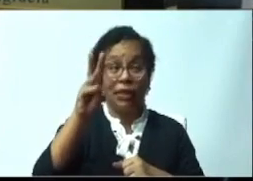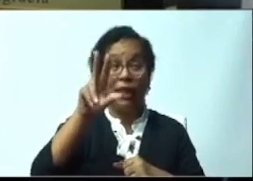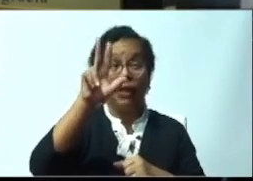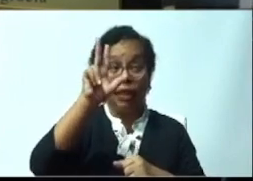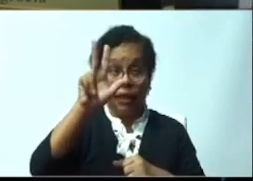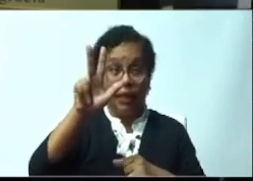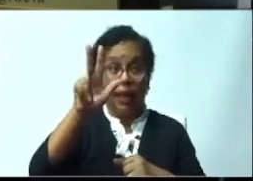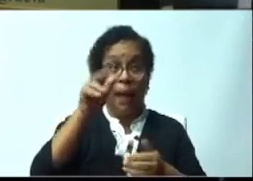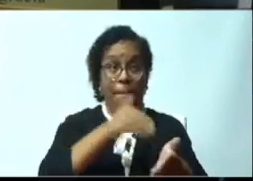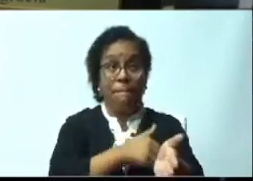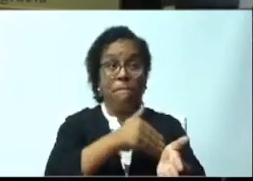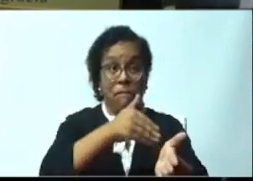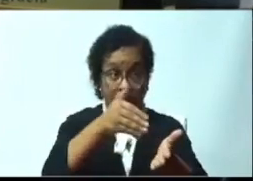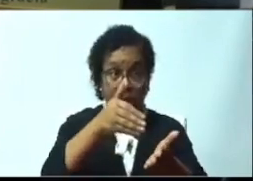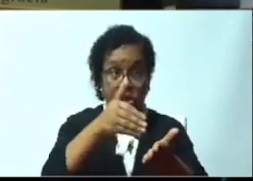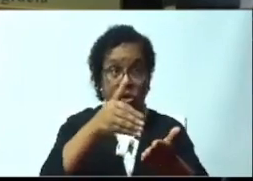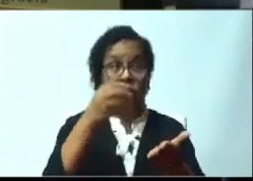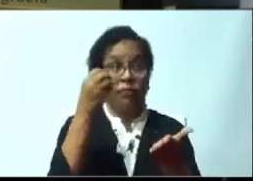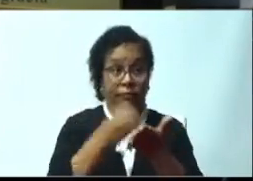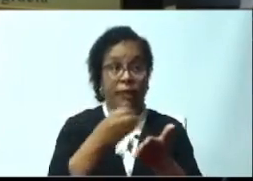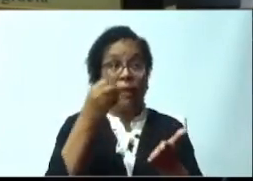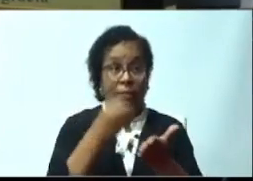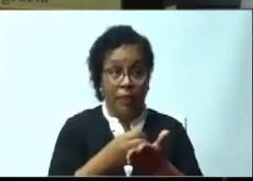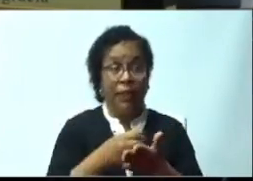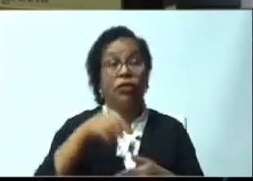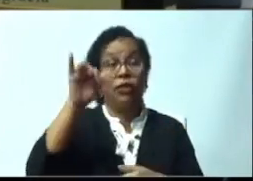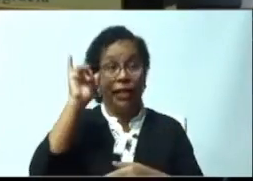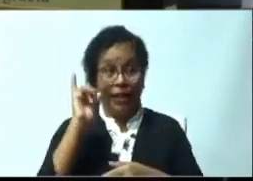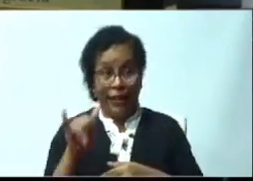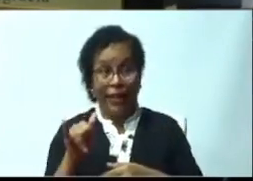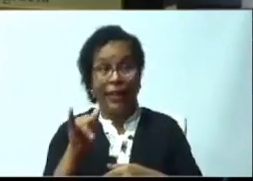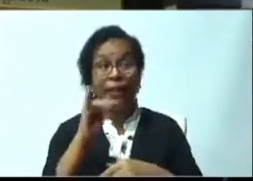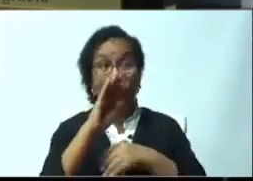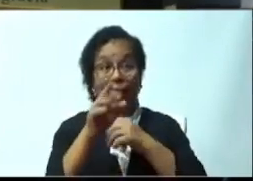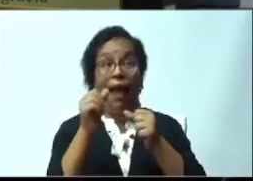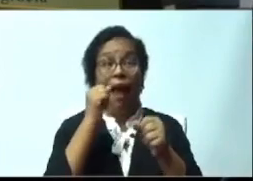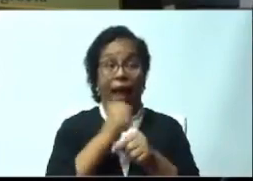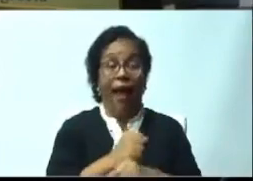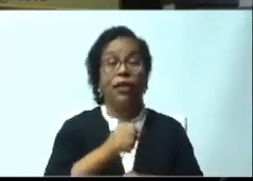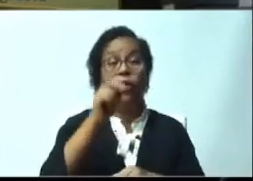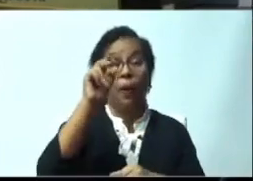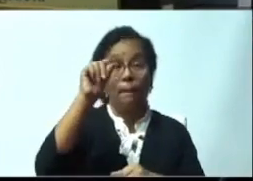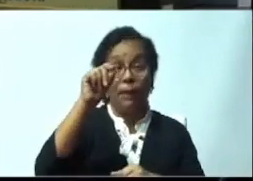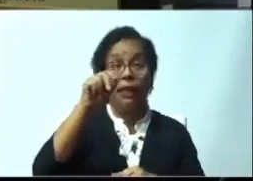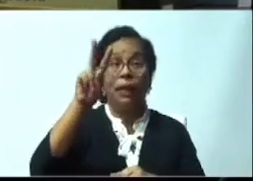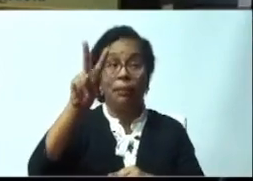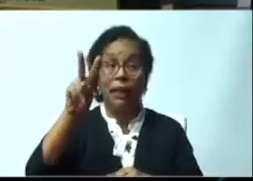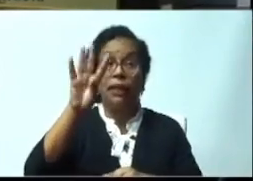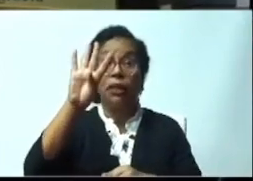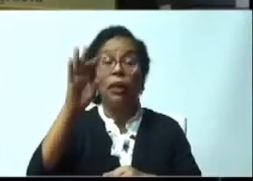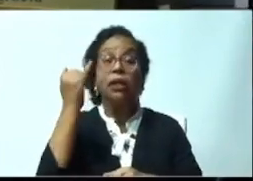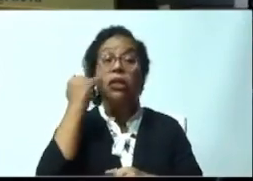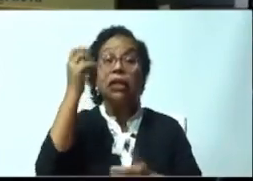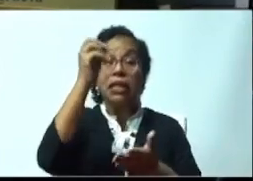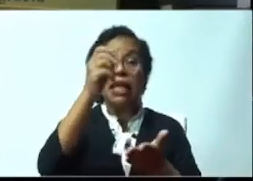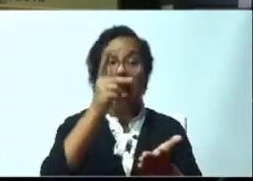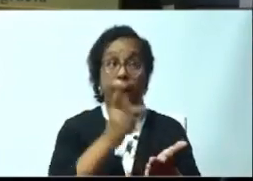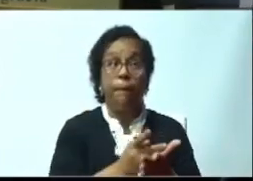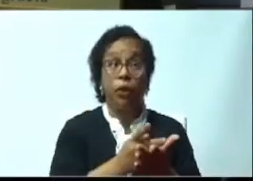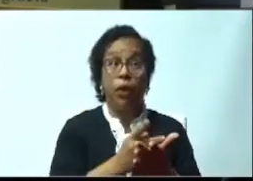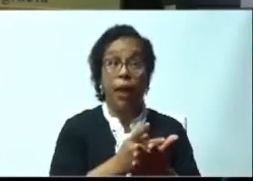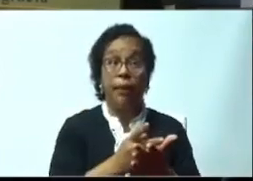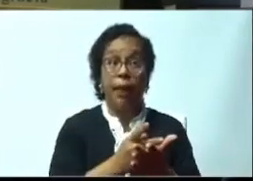363.257 millones de pesos. Y en este 2024, si este presupuesto se aprueba, óiganlo bien,